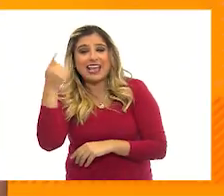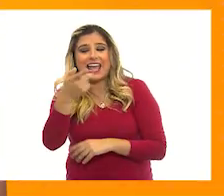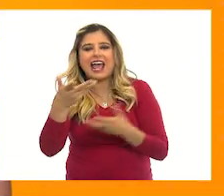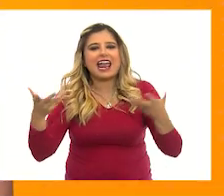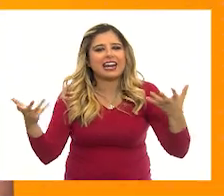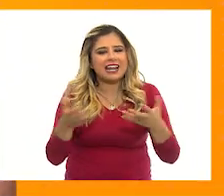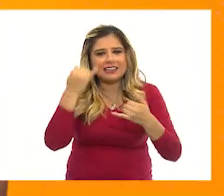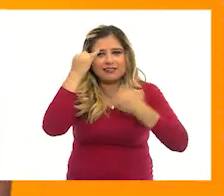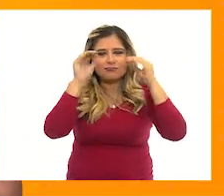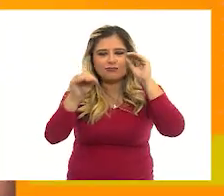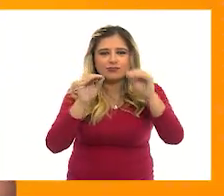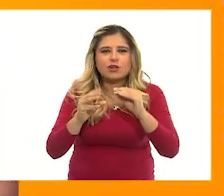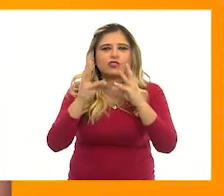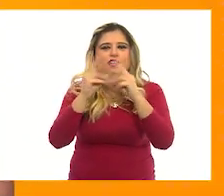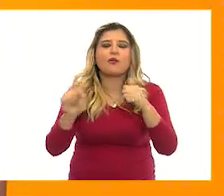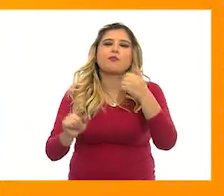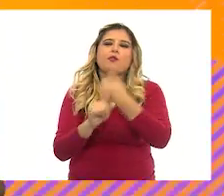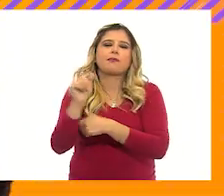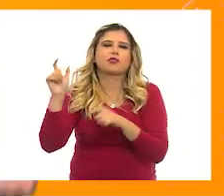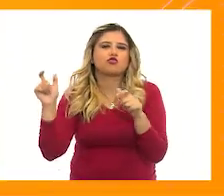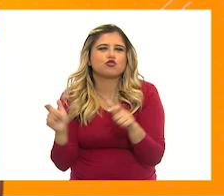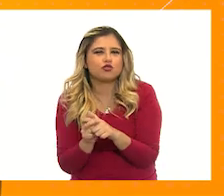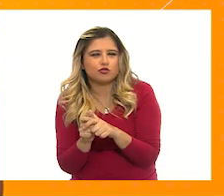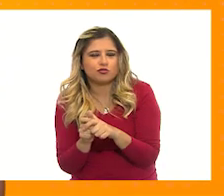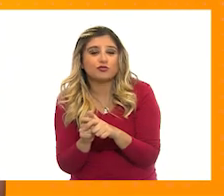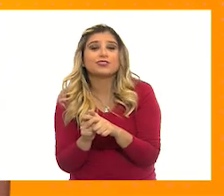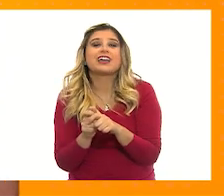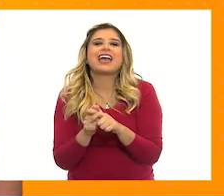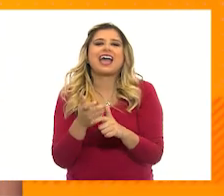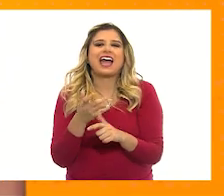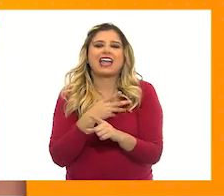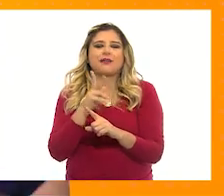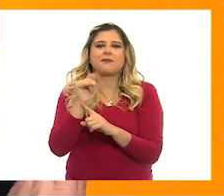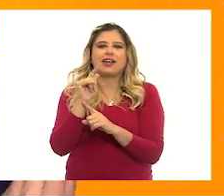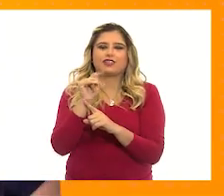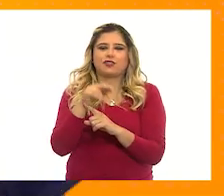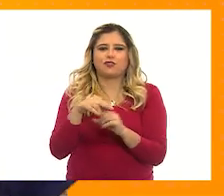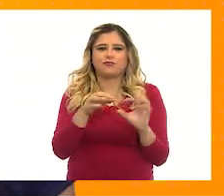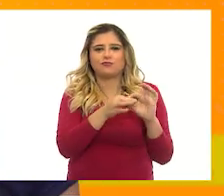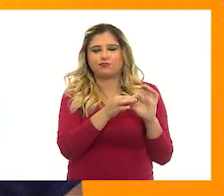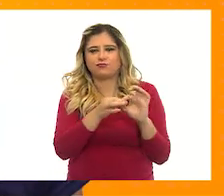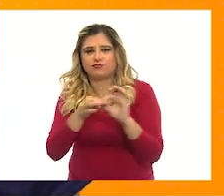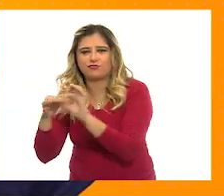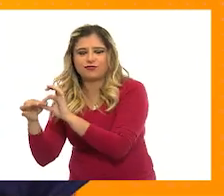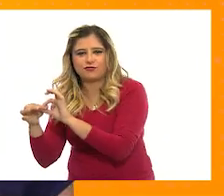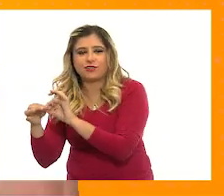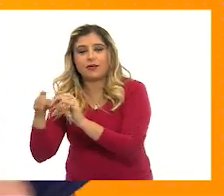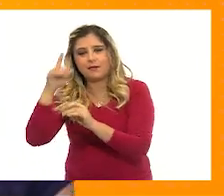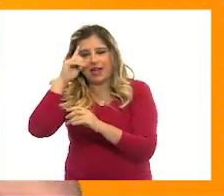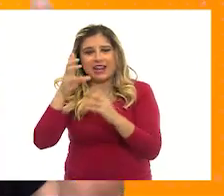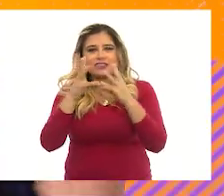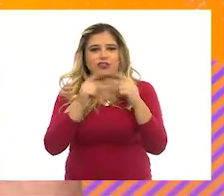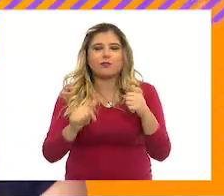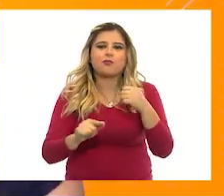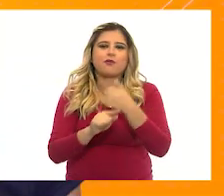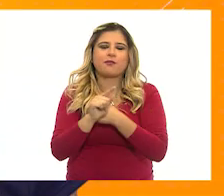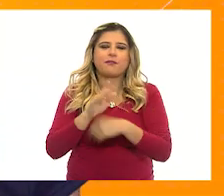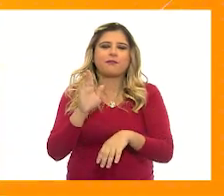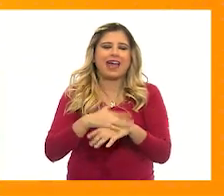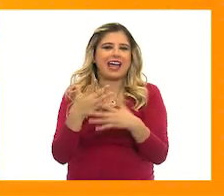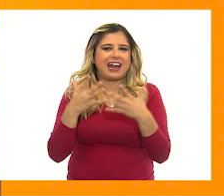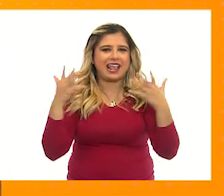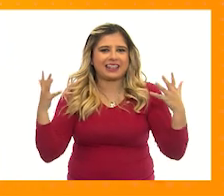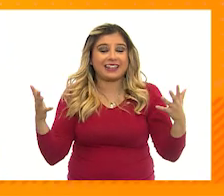aplicamos una solución en los problemas pequeños, que tienen un patrón en común, para llegar a la solución de los problemas más